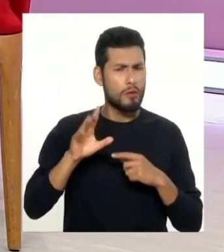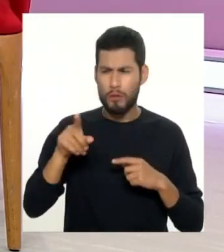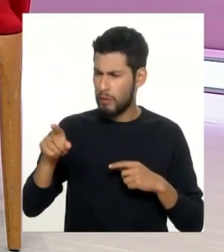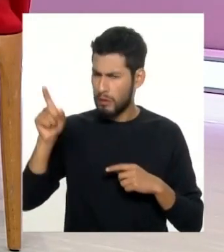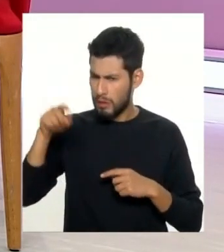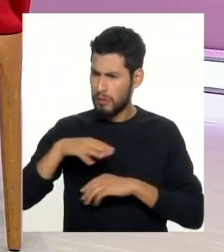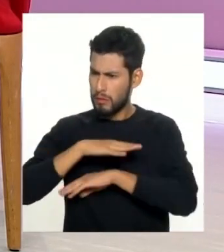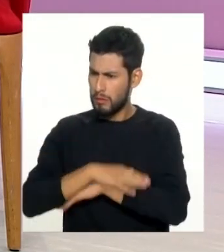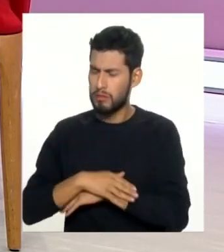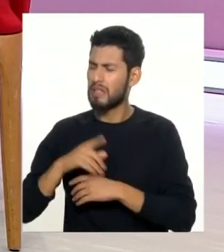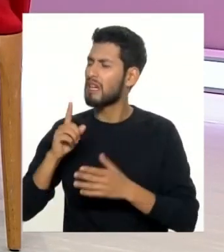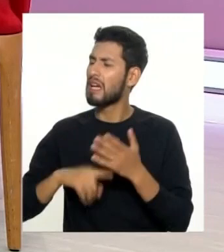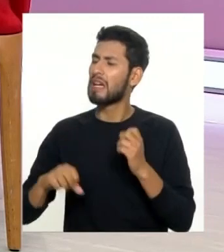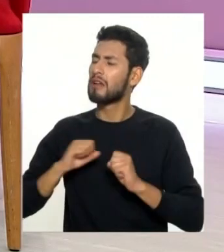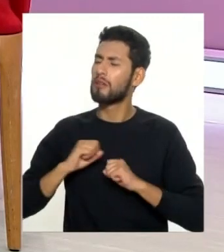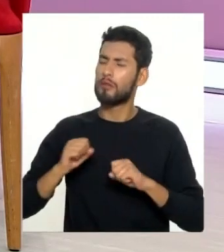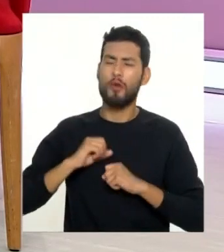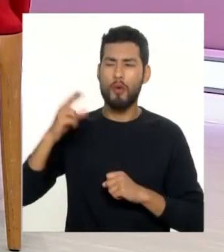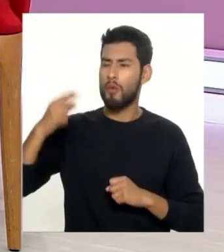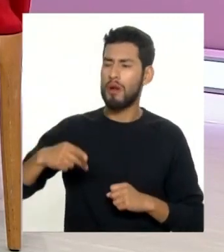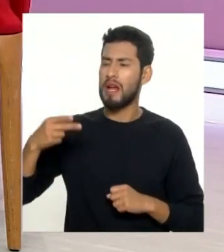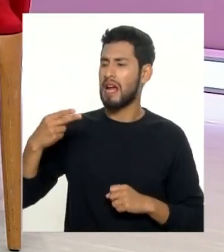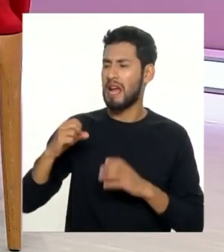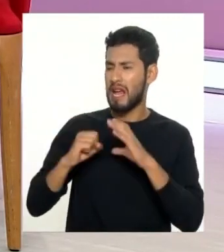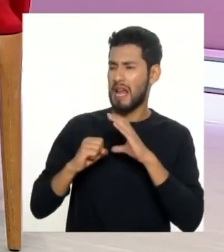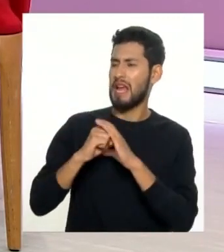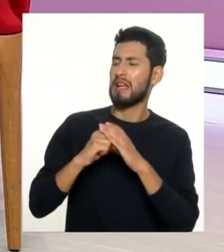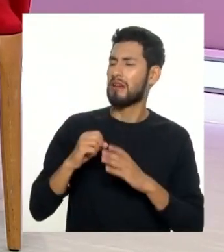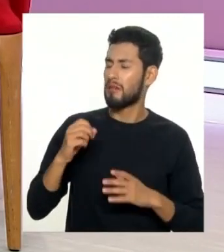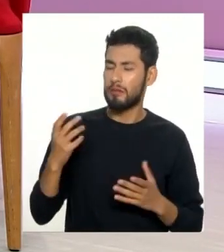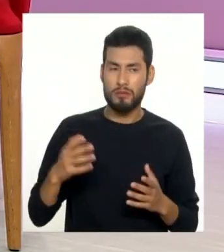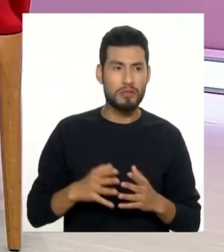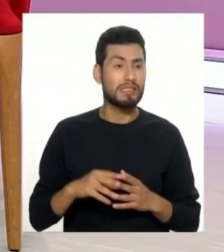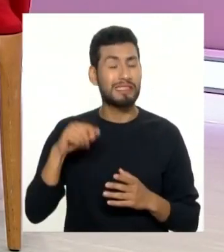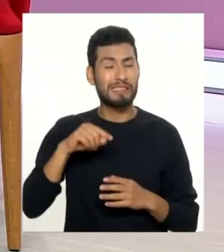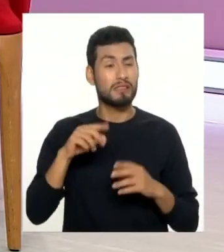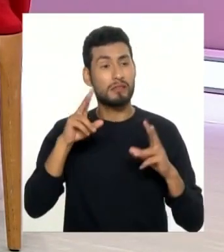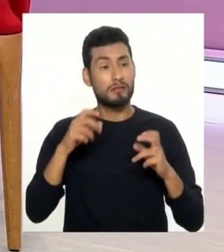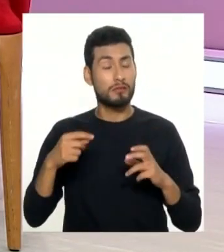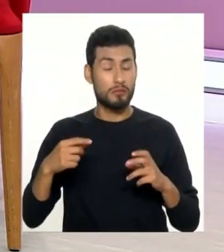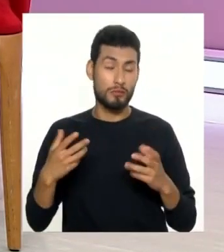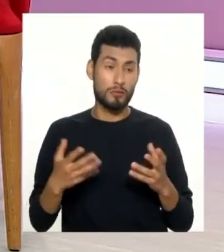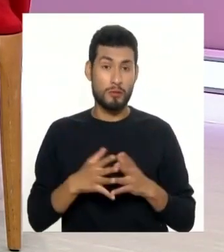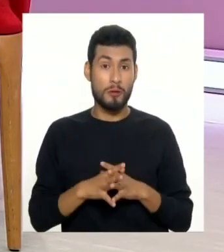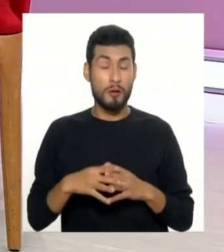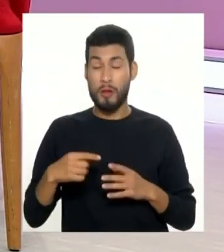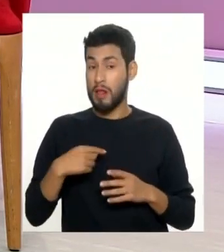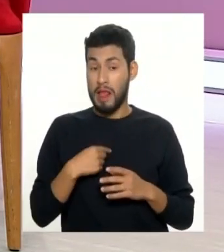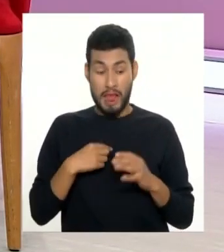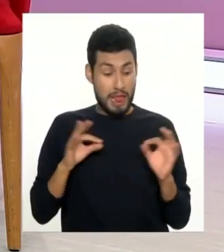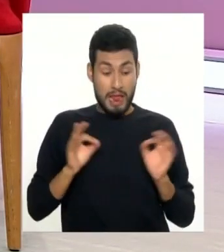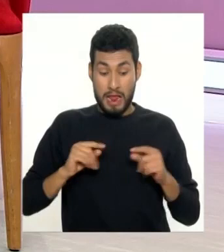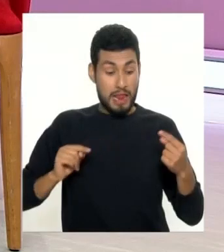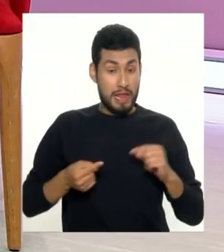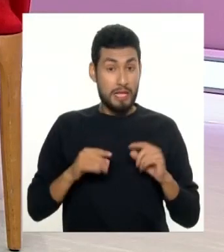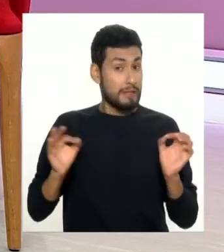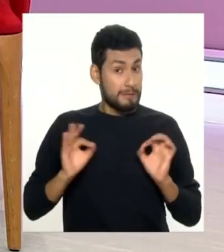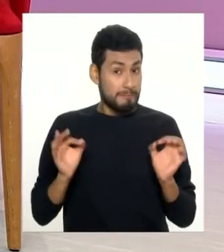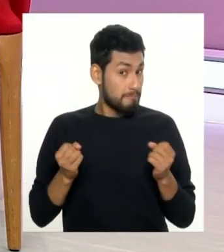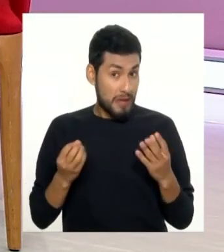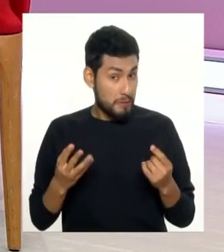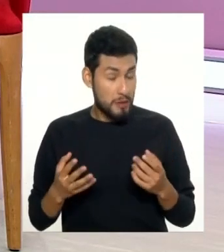hacer reposo. No debería hacer esta persona que tiene hernia. Que ya tiene hernia, ¿no? Claro. O sea, acá el tema es, mientras que yo no tengo dolor y tengo, por